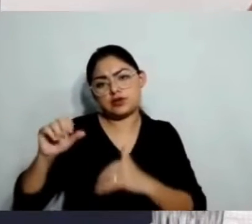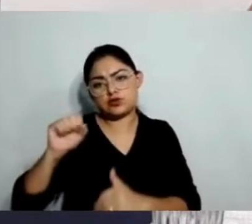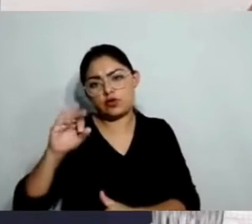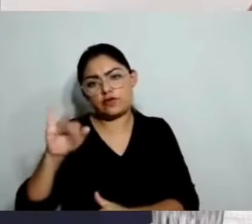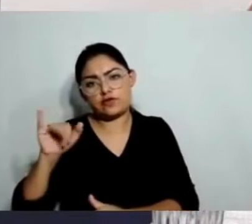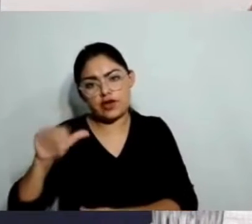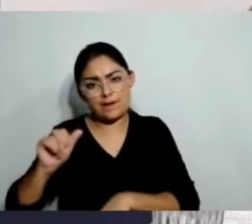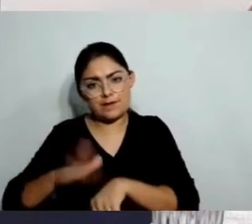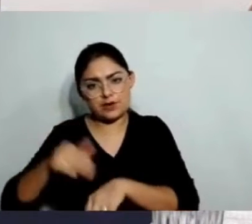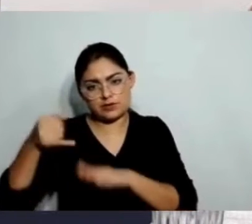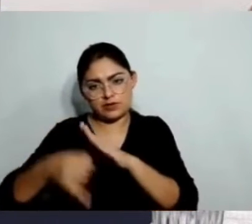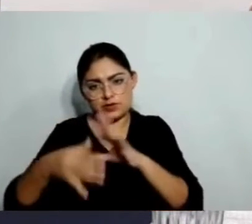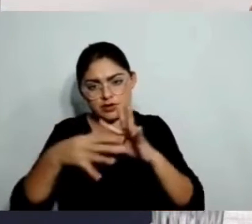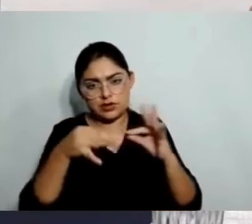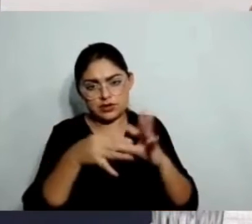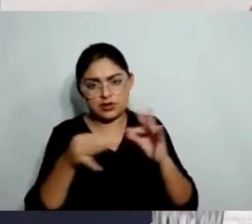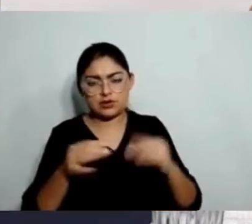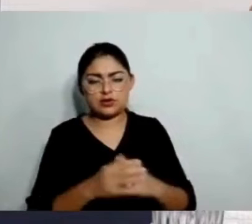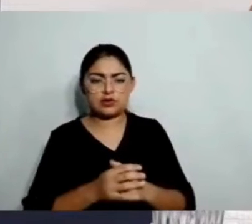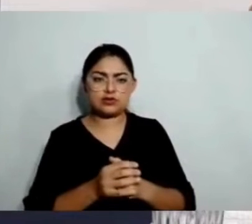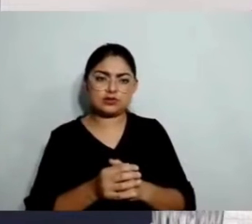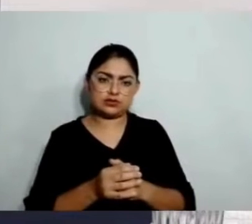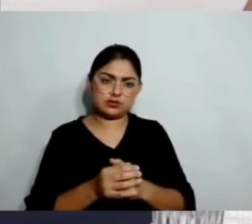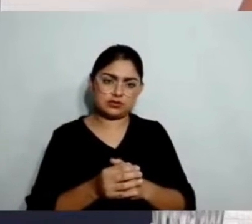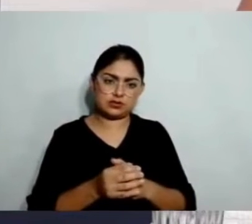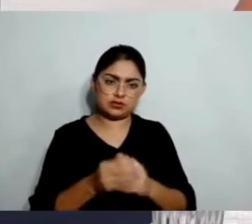relativo a c no normativas